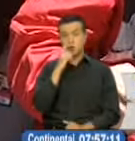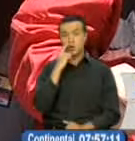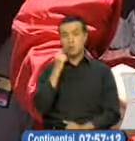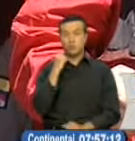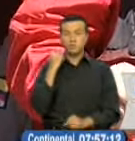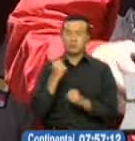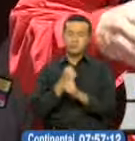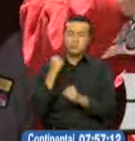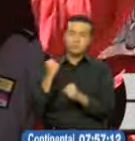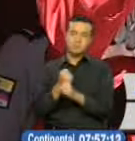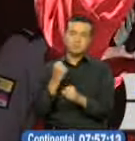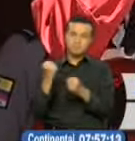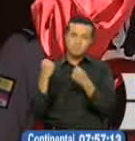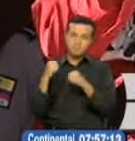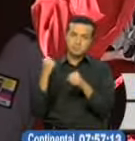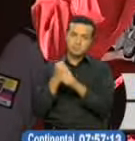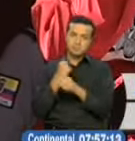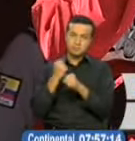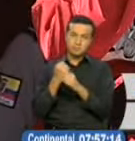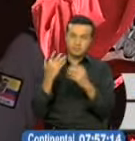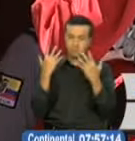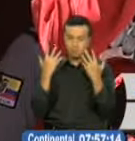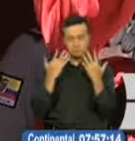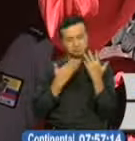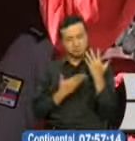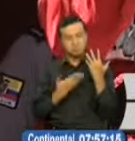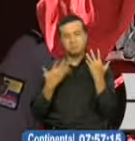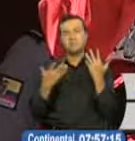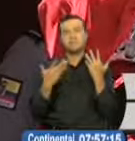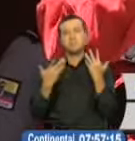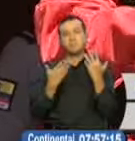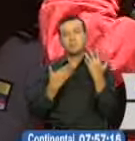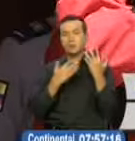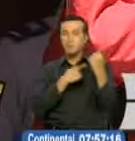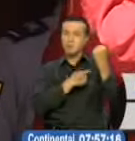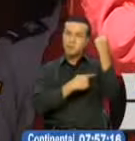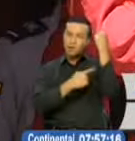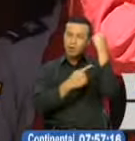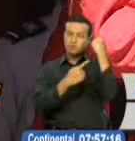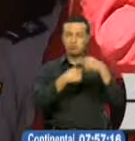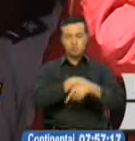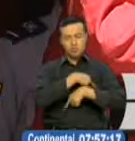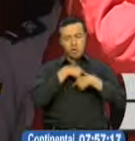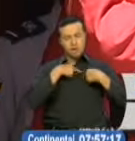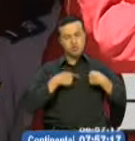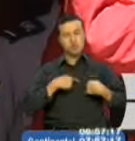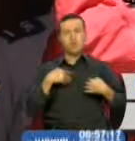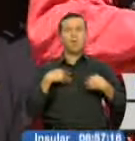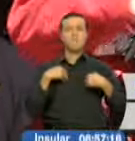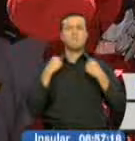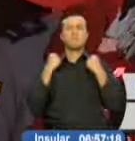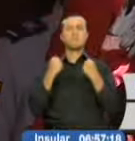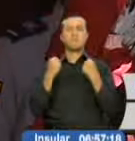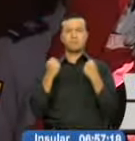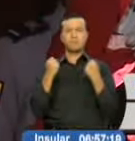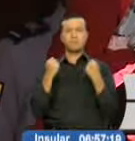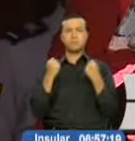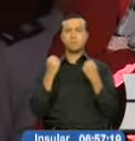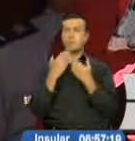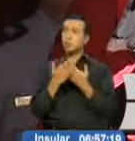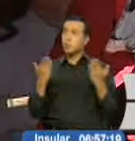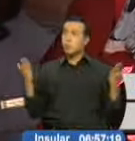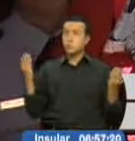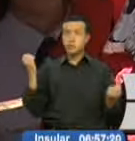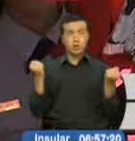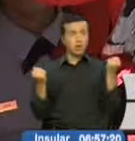lo que hicimos con estas manos, con estos brazos, con este corazón erguido, con esta maquinaria que